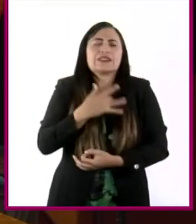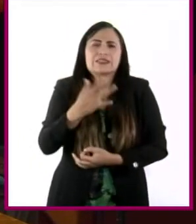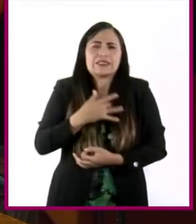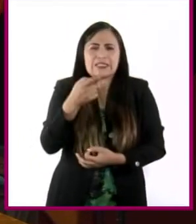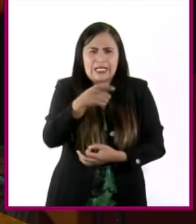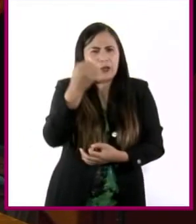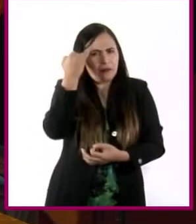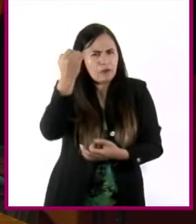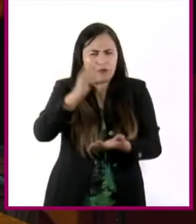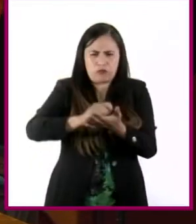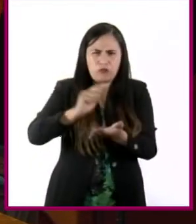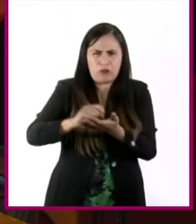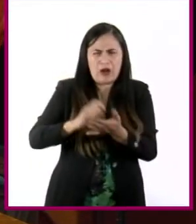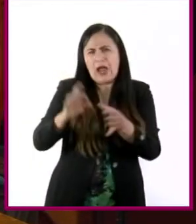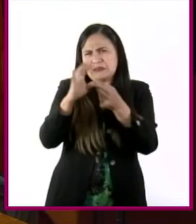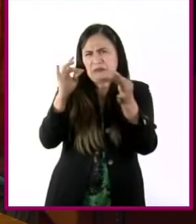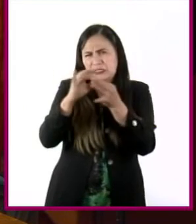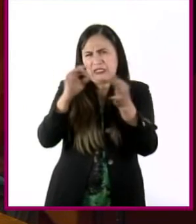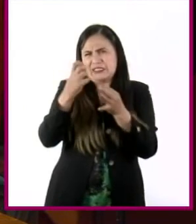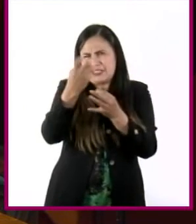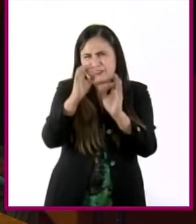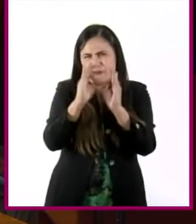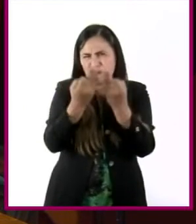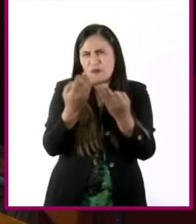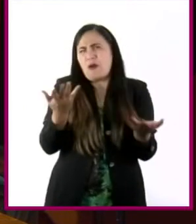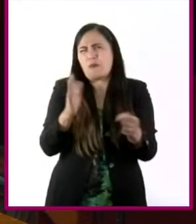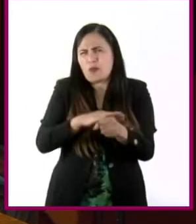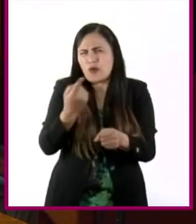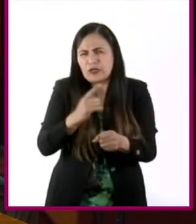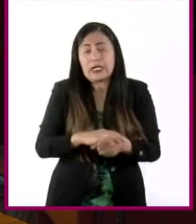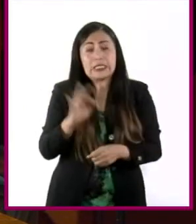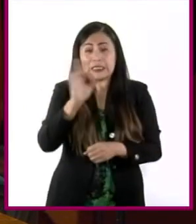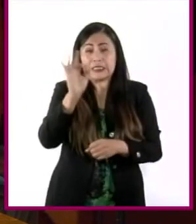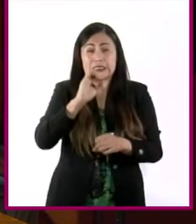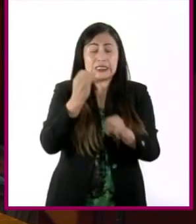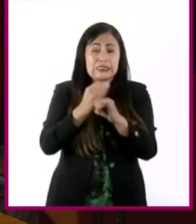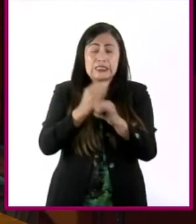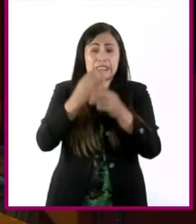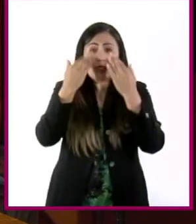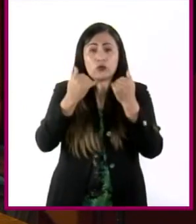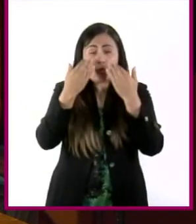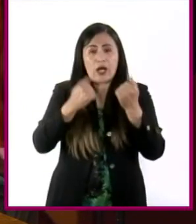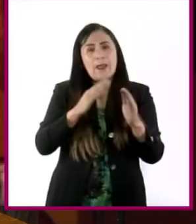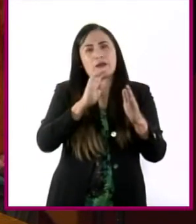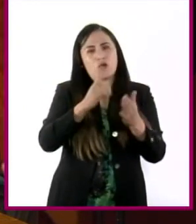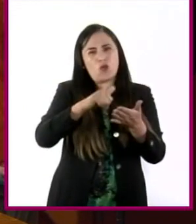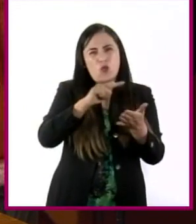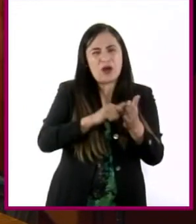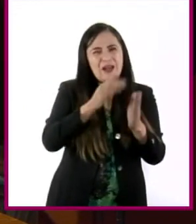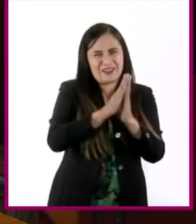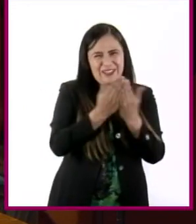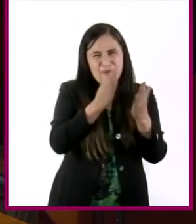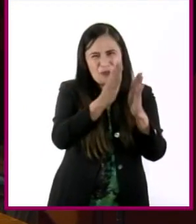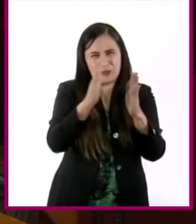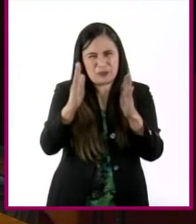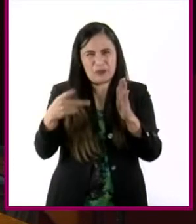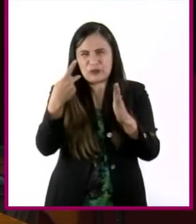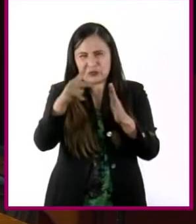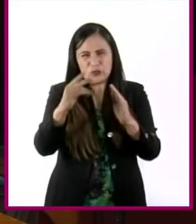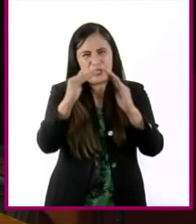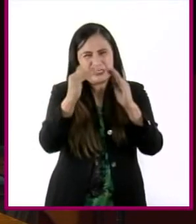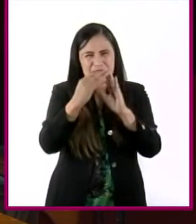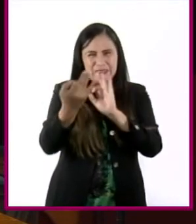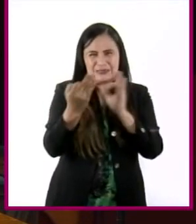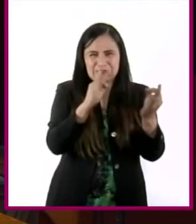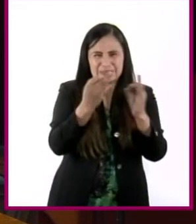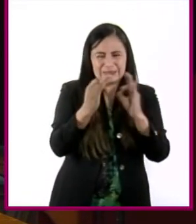escritor decidió dar ese discurso. En caso de que no tengan internet, vayan a la biblioteca más cercana en su comunidad. Recuerden que el